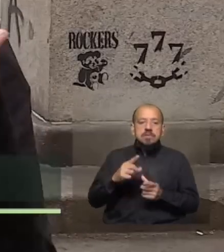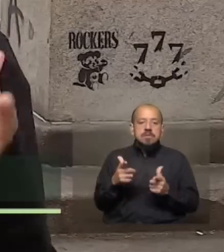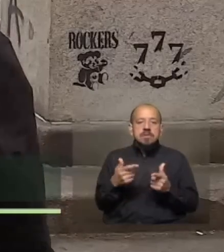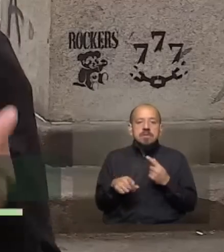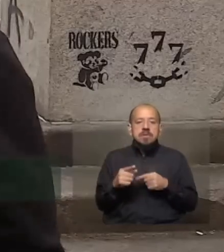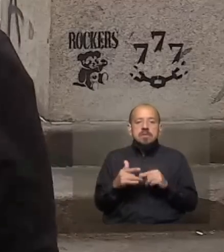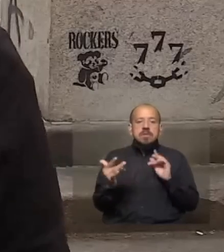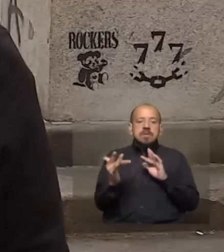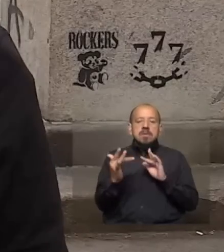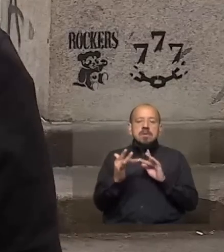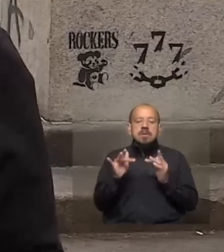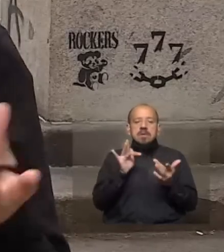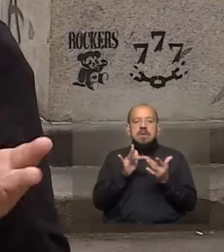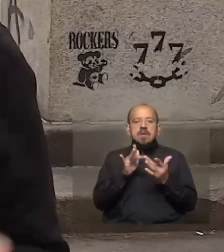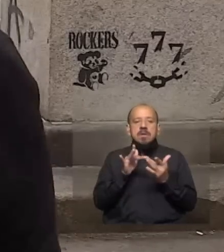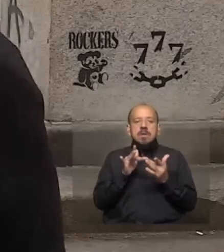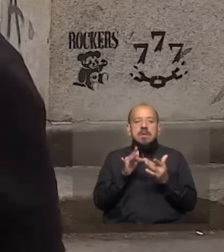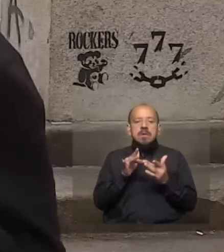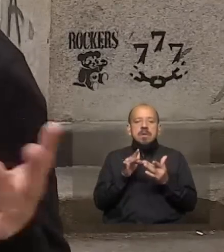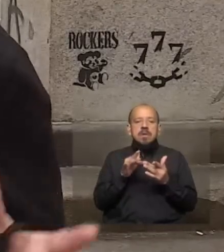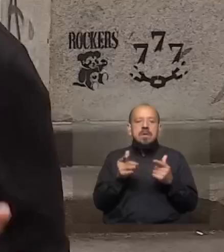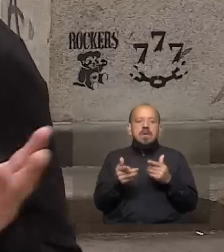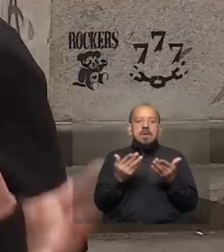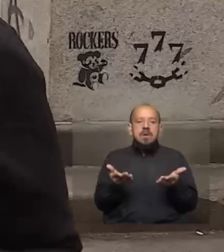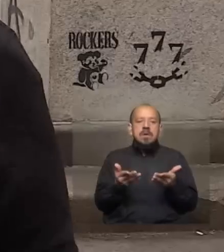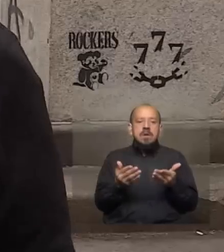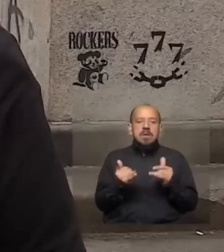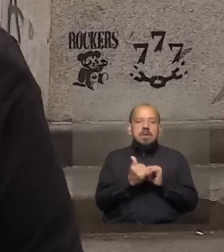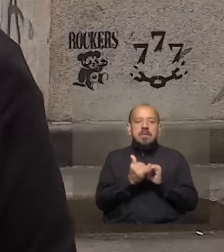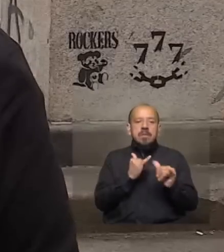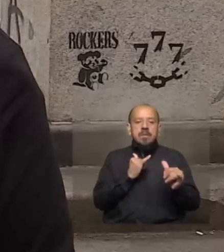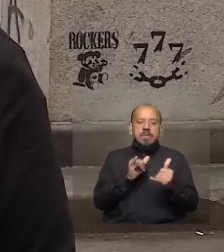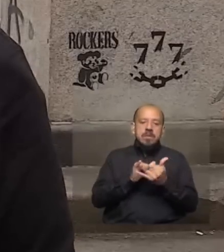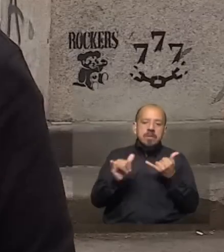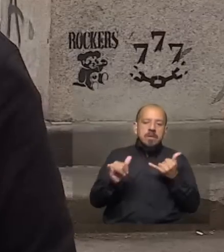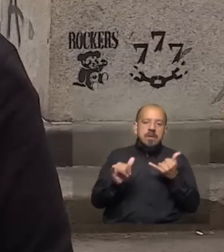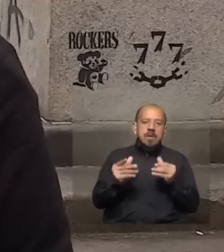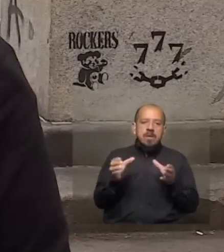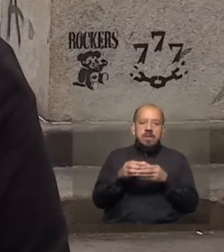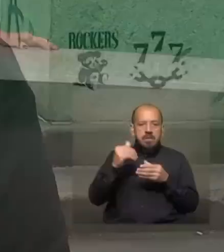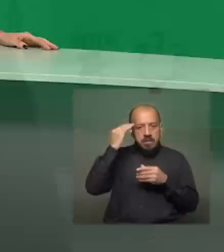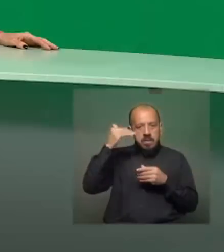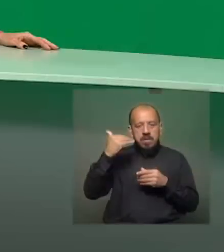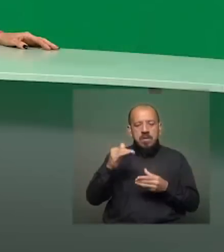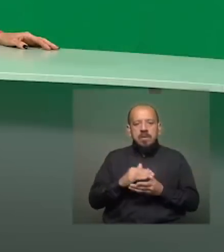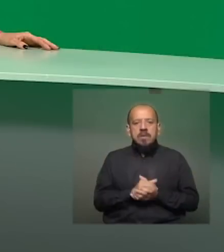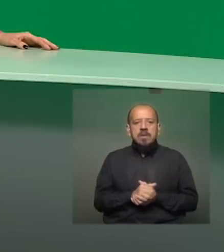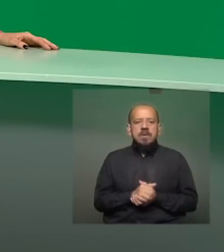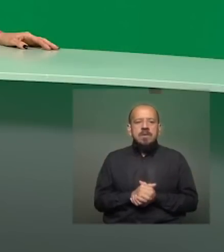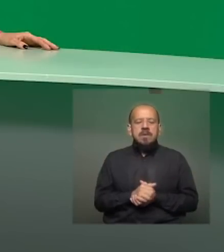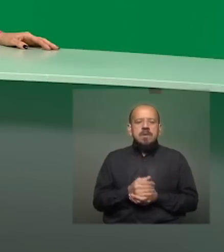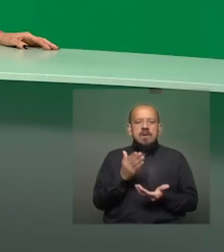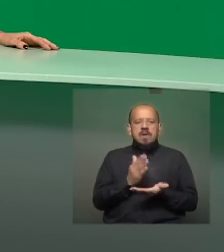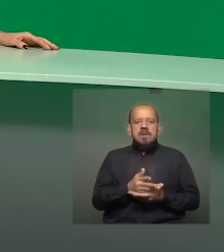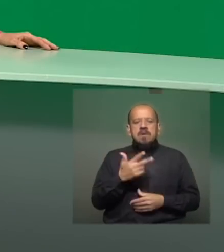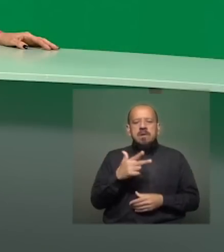un contacto más que por correos electrónicos con el colectivo docente derechos humanos